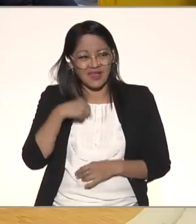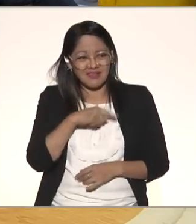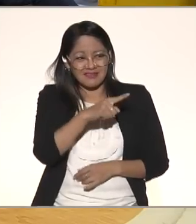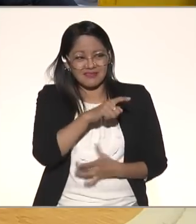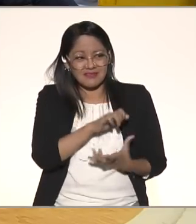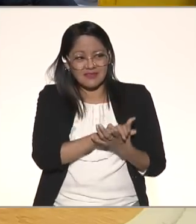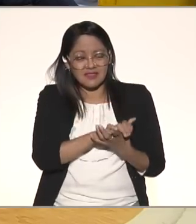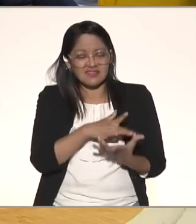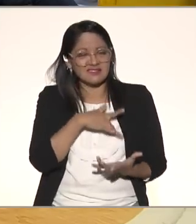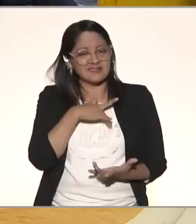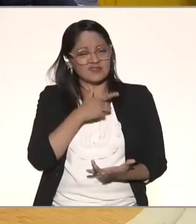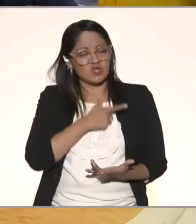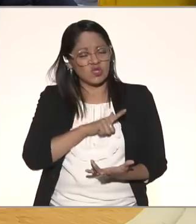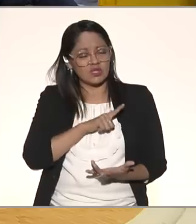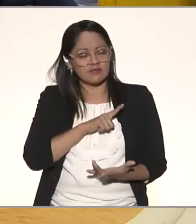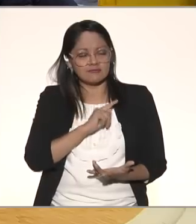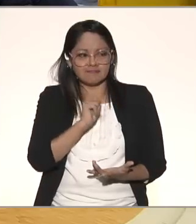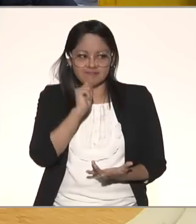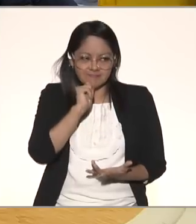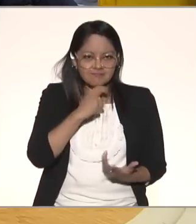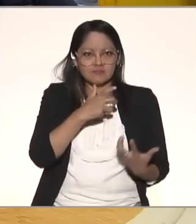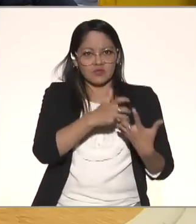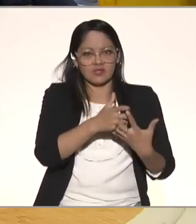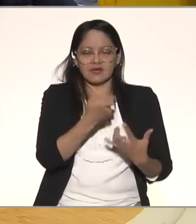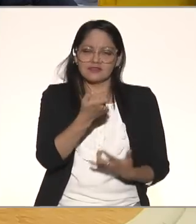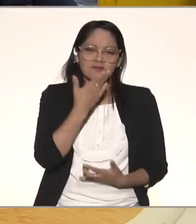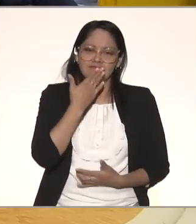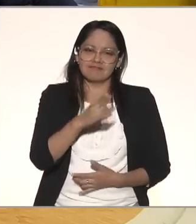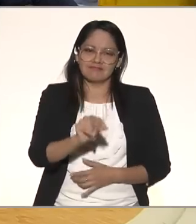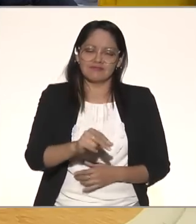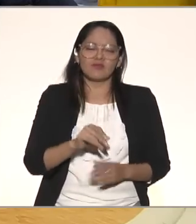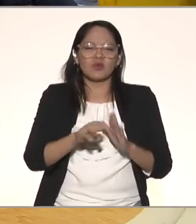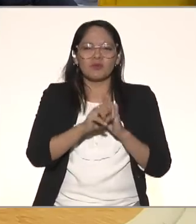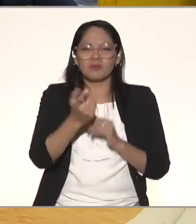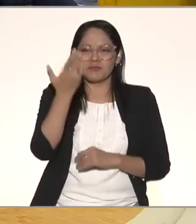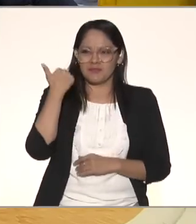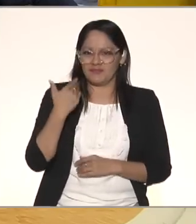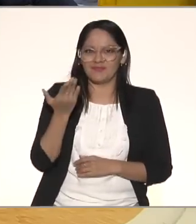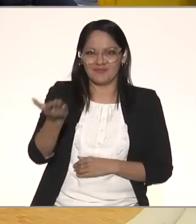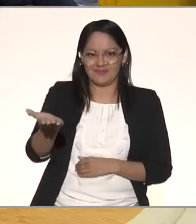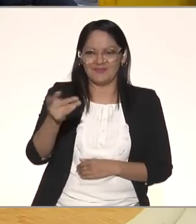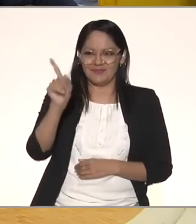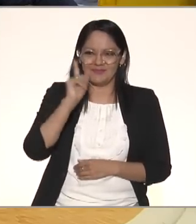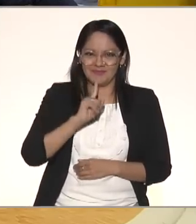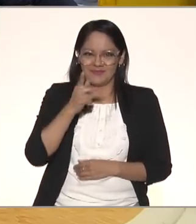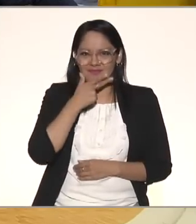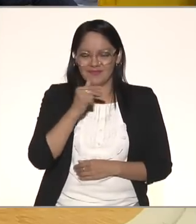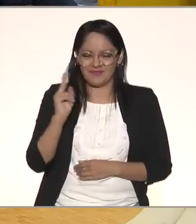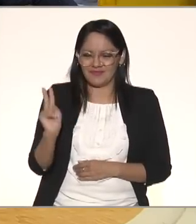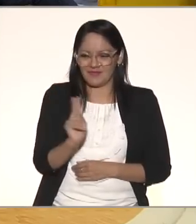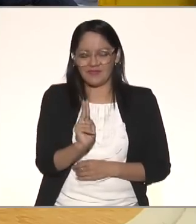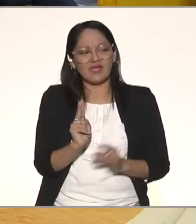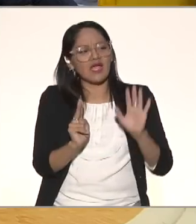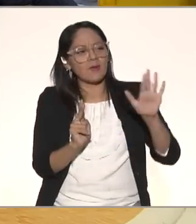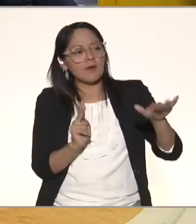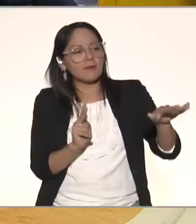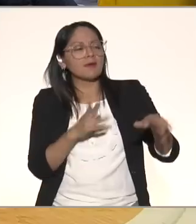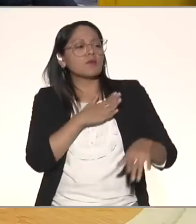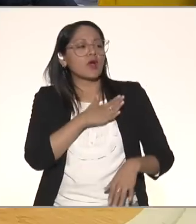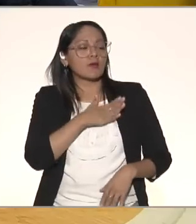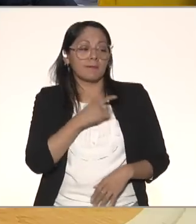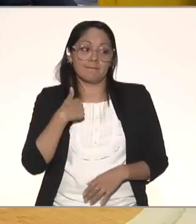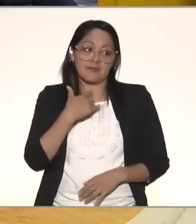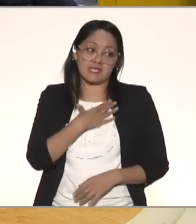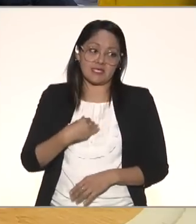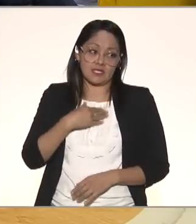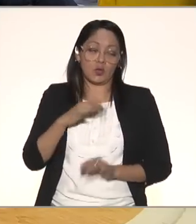misma sintonía. Una vez escuché a una persona que estaban pidiendo la mano de alguien y la mamá dijo, Bueno, bueno, pues ya mi